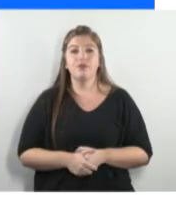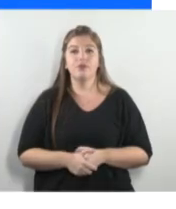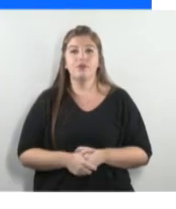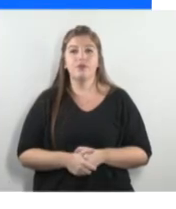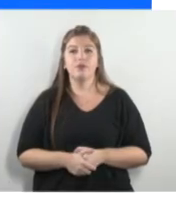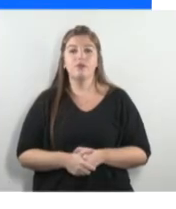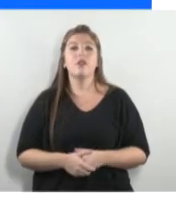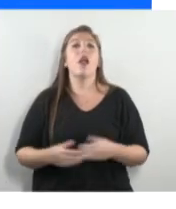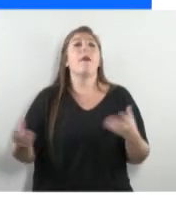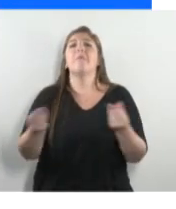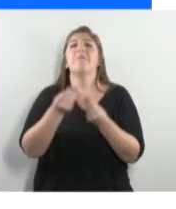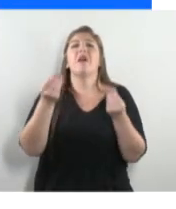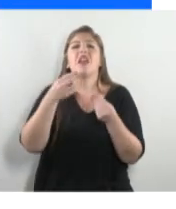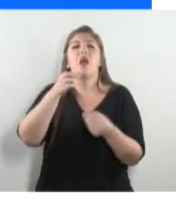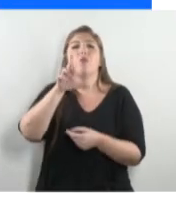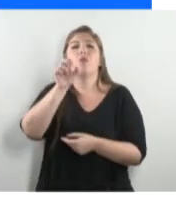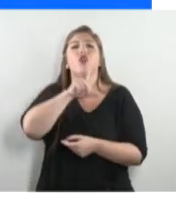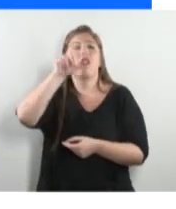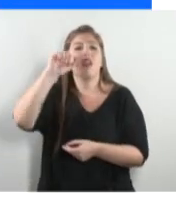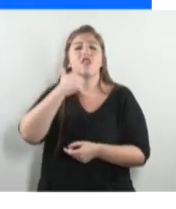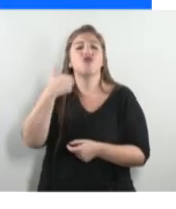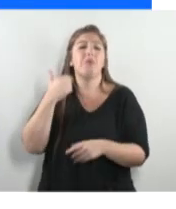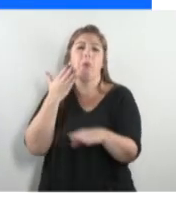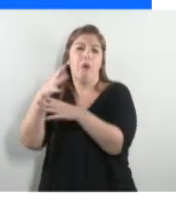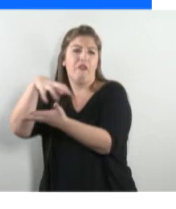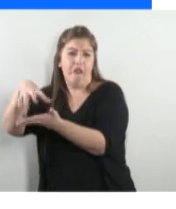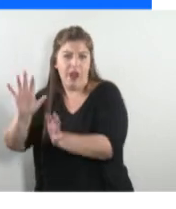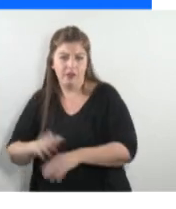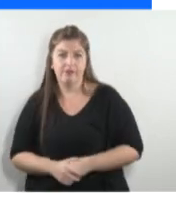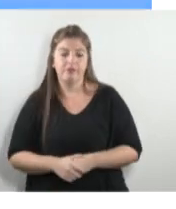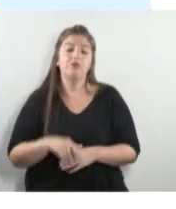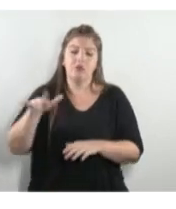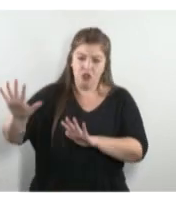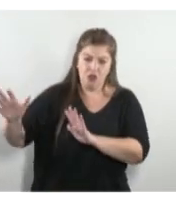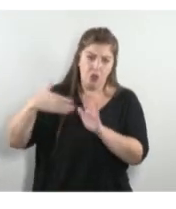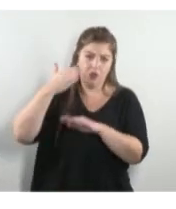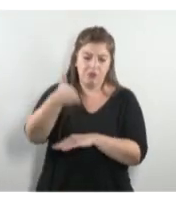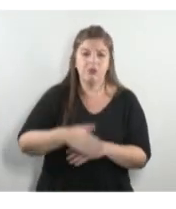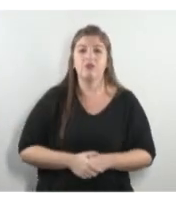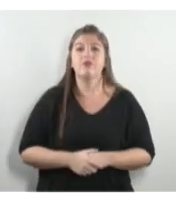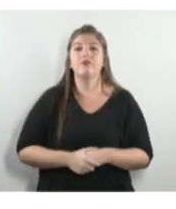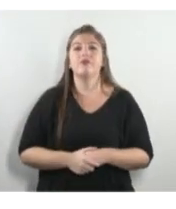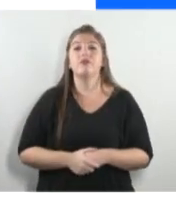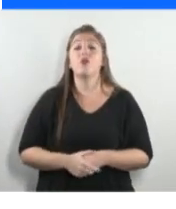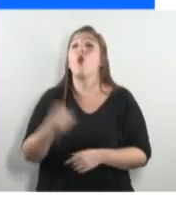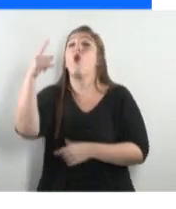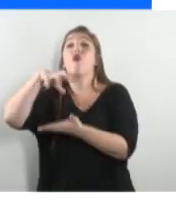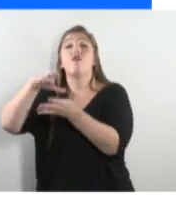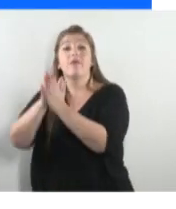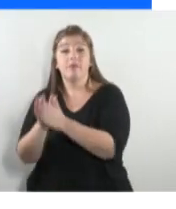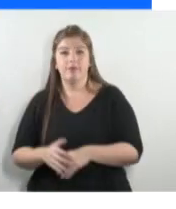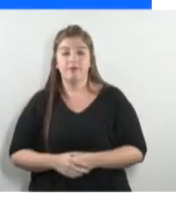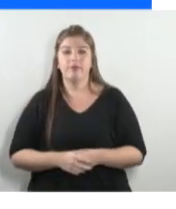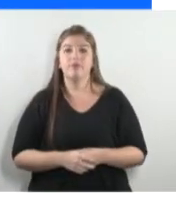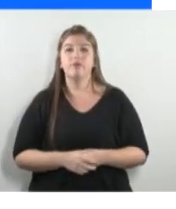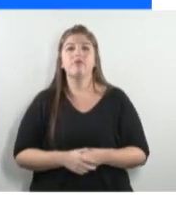¿Para qué sirve esto de las proteínas? Yo me voy a pedir un flan. Déjeme a mí, licenciada. ¿Un flan? Decime,